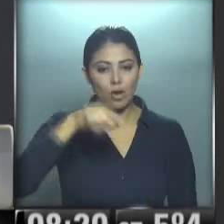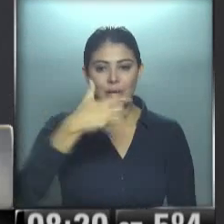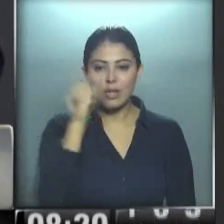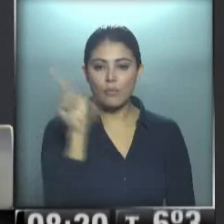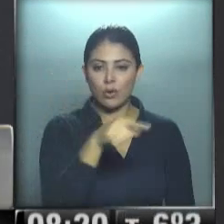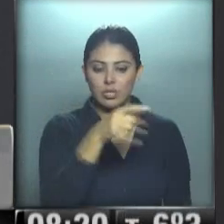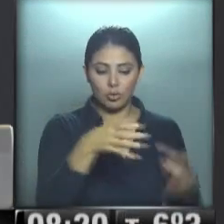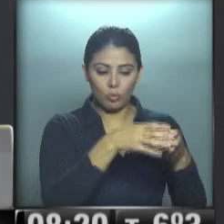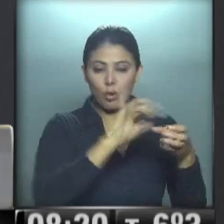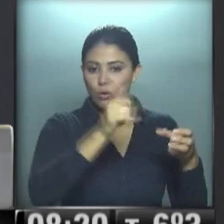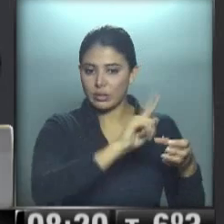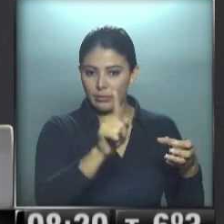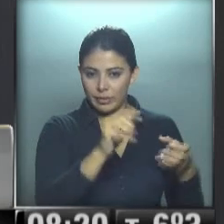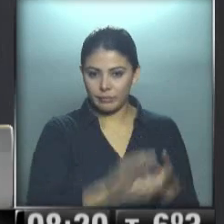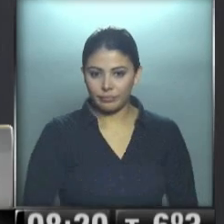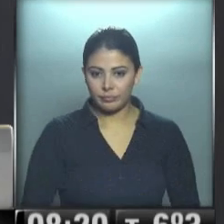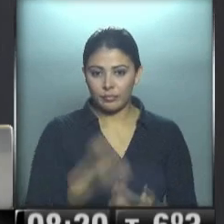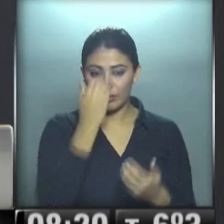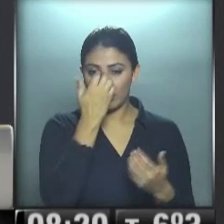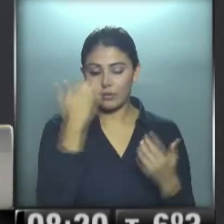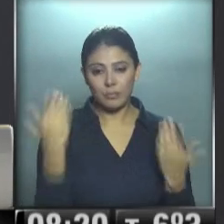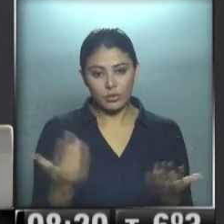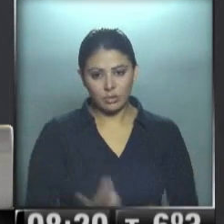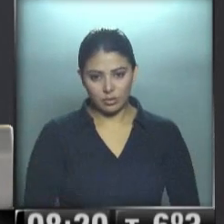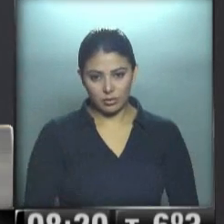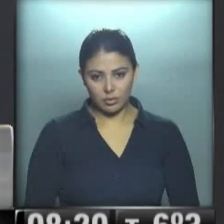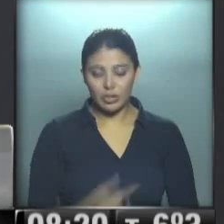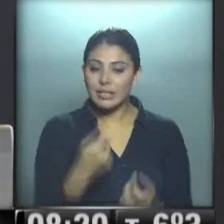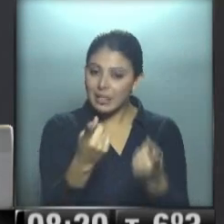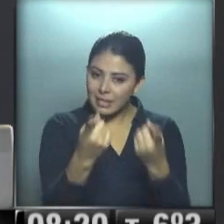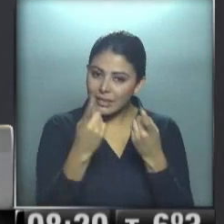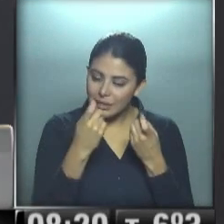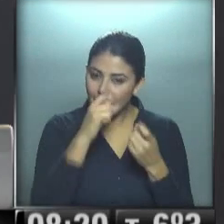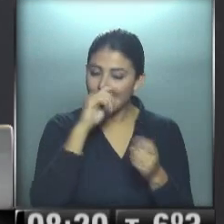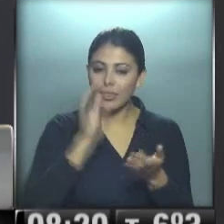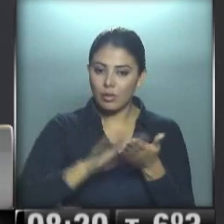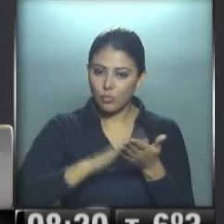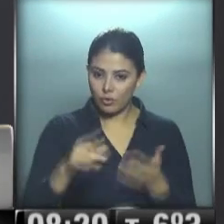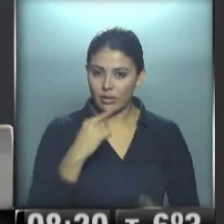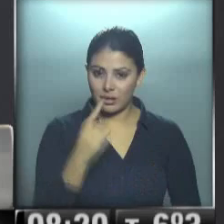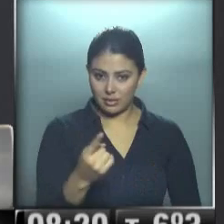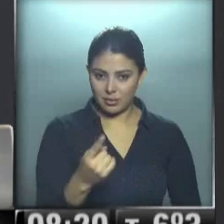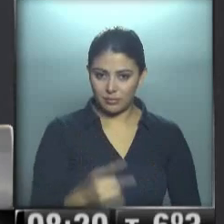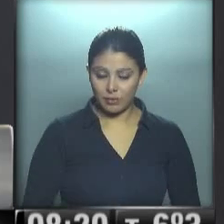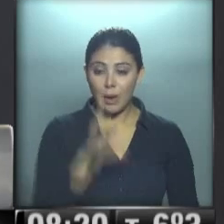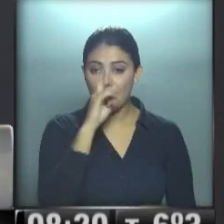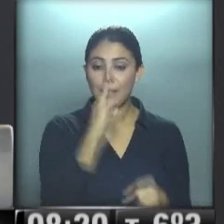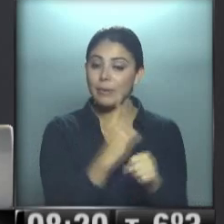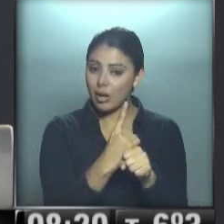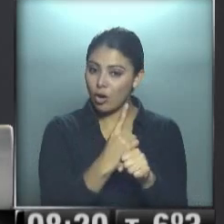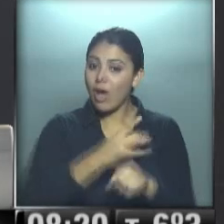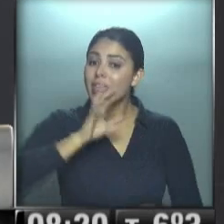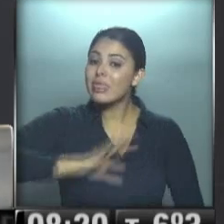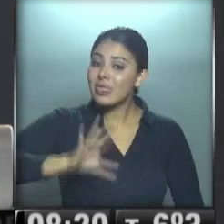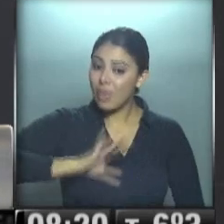restante no lo hizo en consecuencia lo que es necesario remarcar es lo siguiente primero esta es una